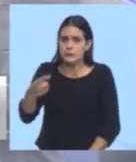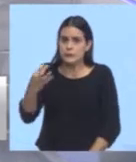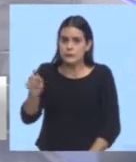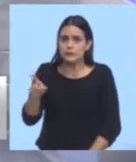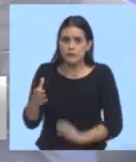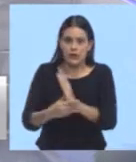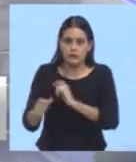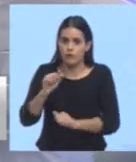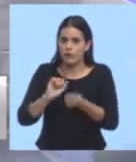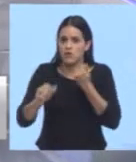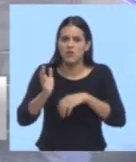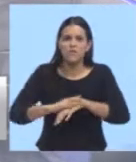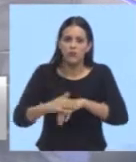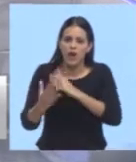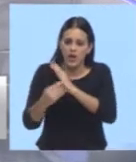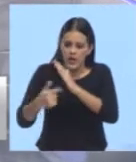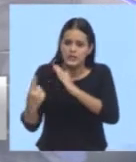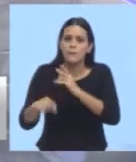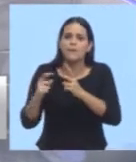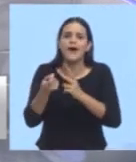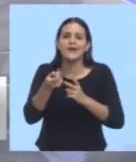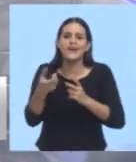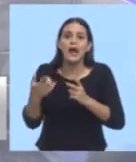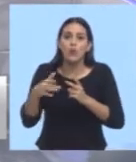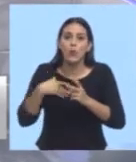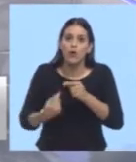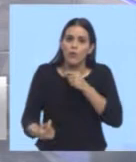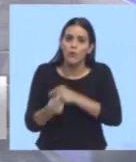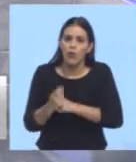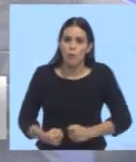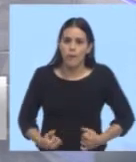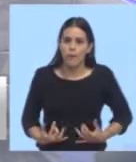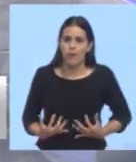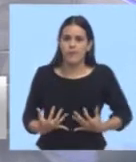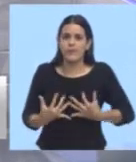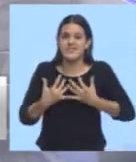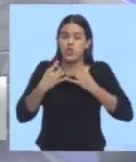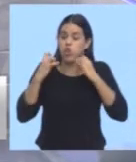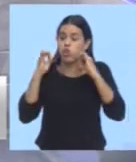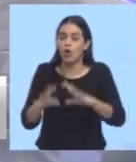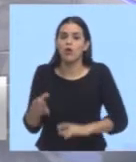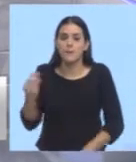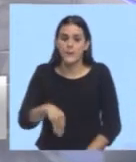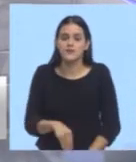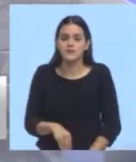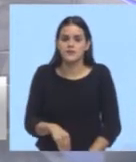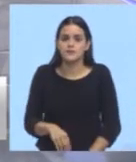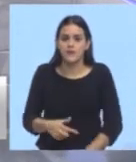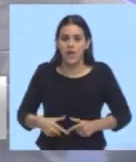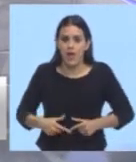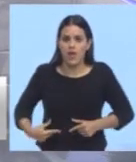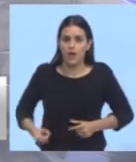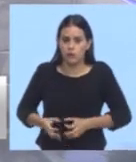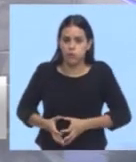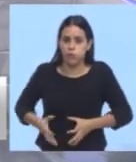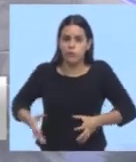supuesto porque las grasas y los granos también son capaces de aumentar el dolor en la zona del